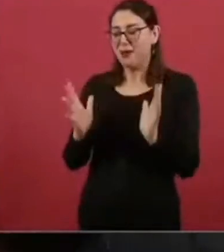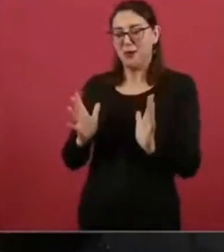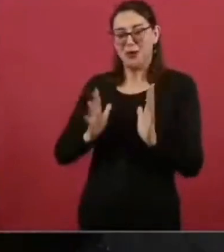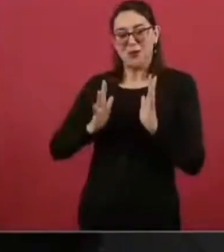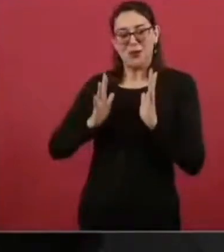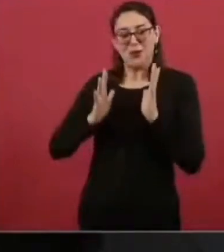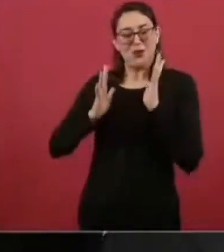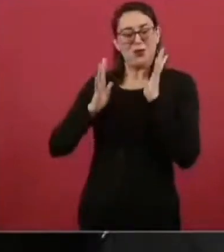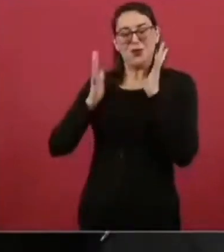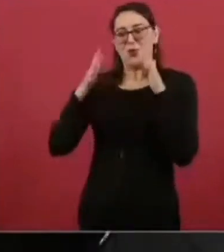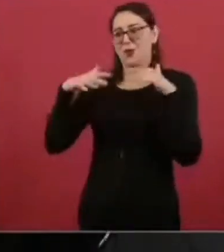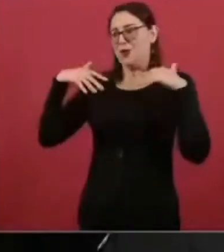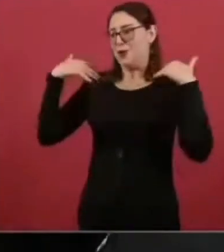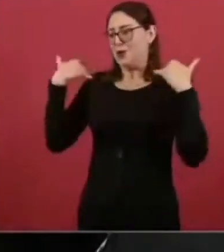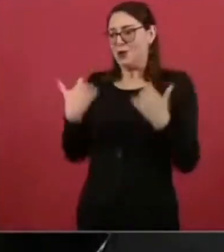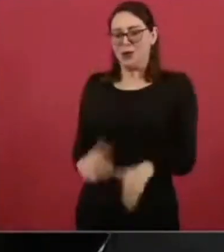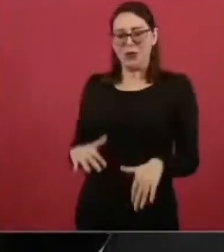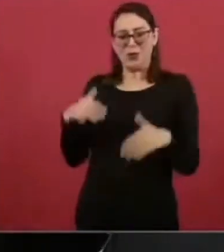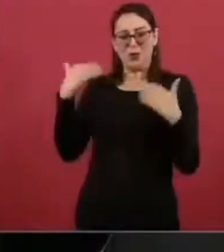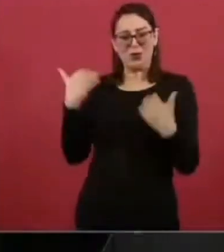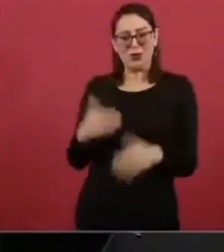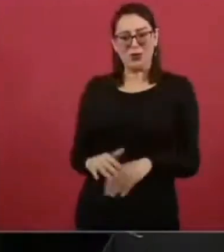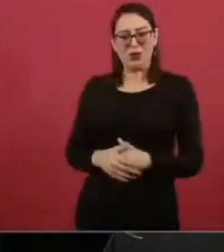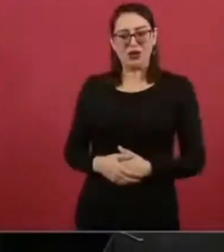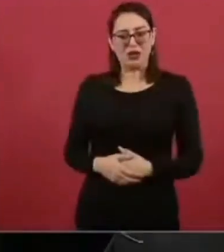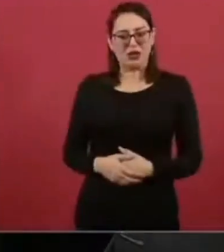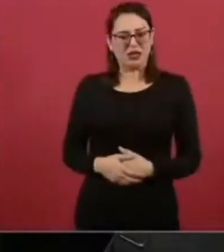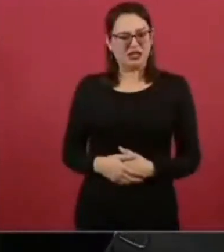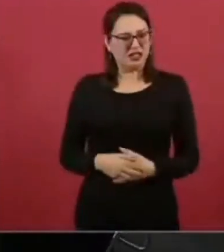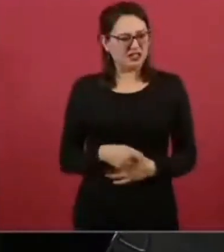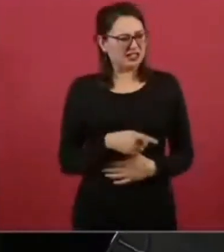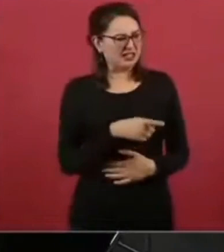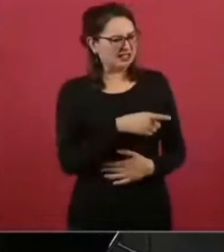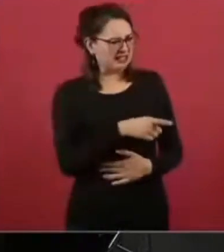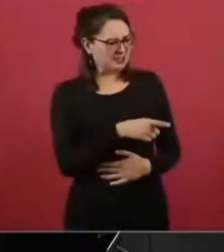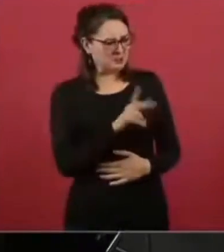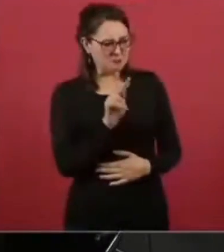Cuadri dice que quiere desaparecer Oaxaca,